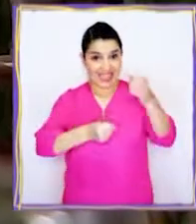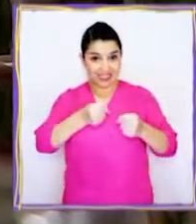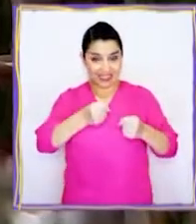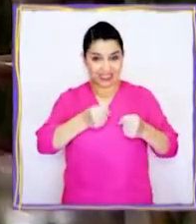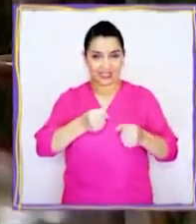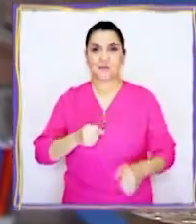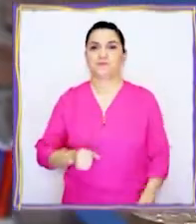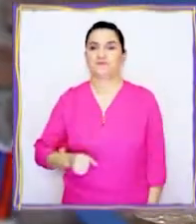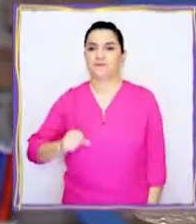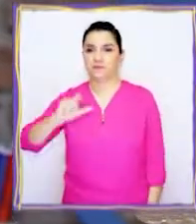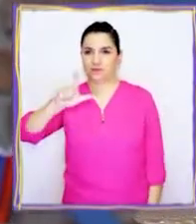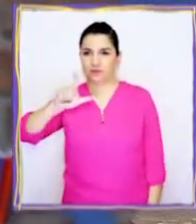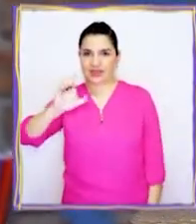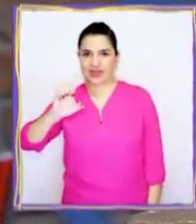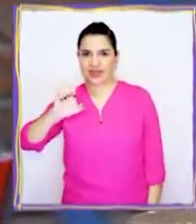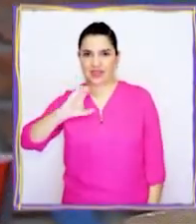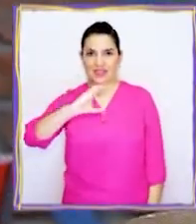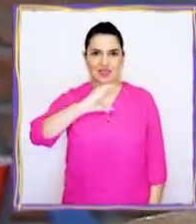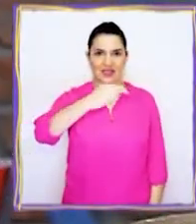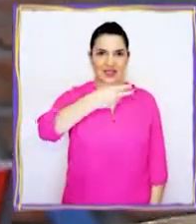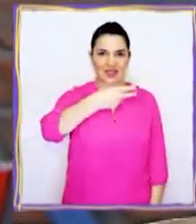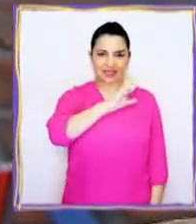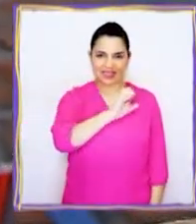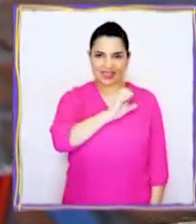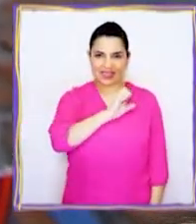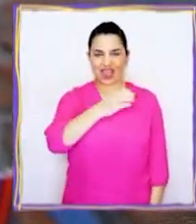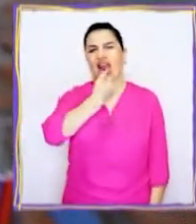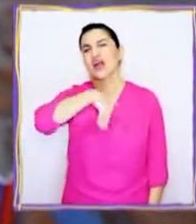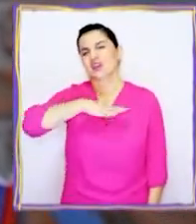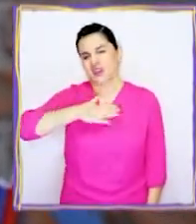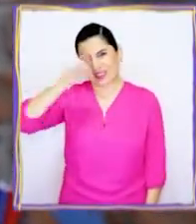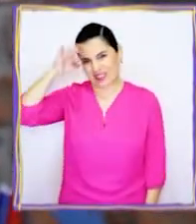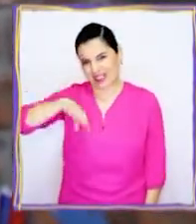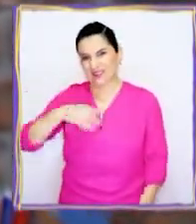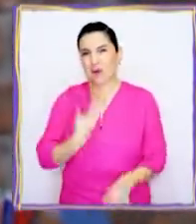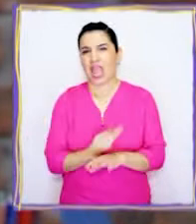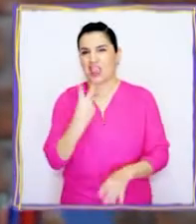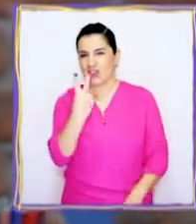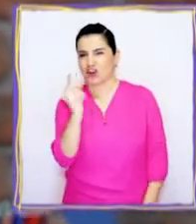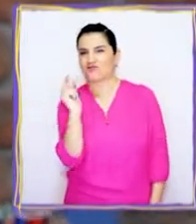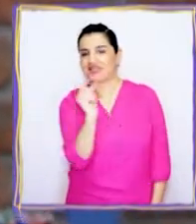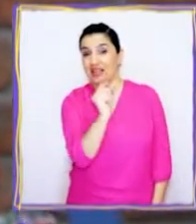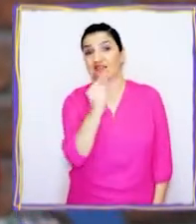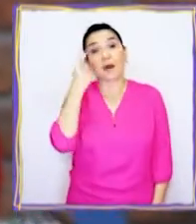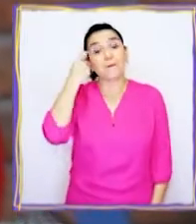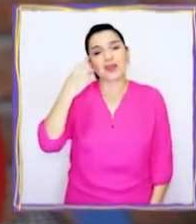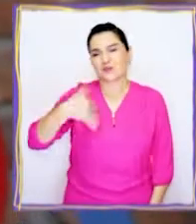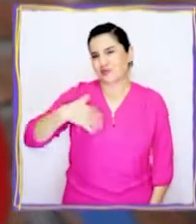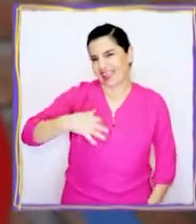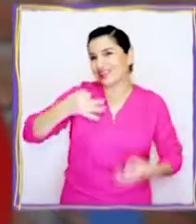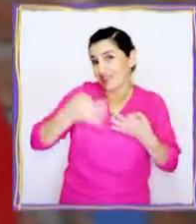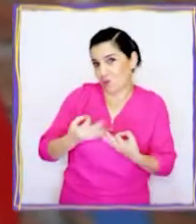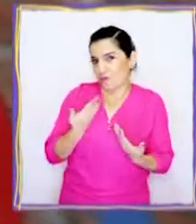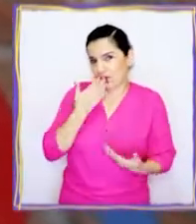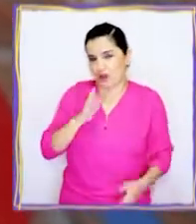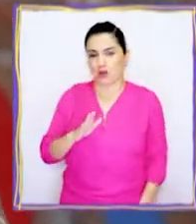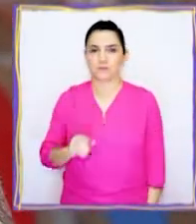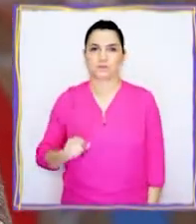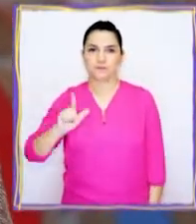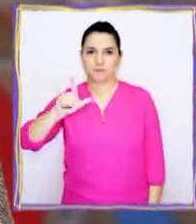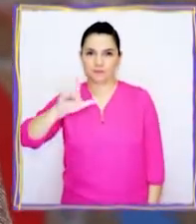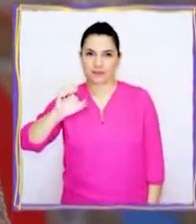la leche. Leche. Nosotros y nosotras ya sabemos que tiene dos sílabas, pero es muy importante estar